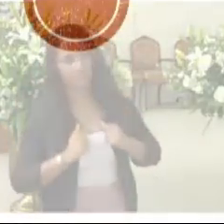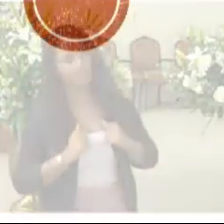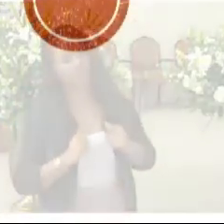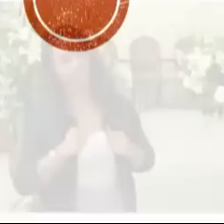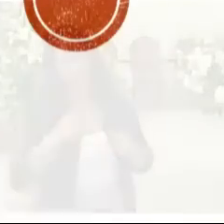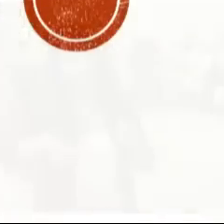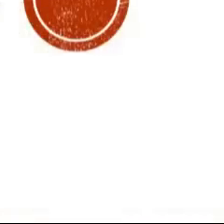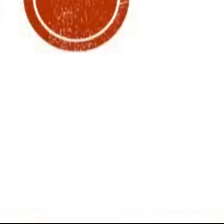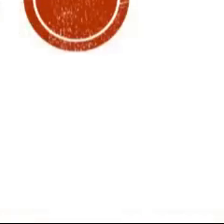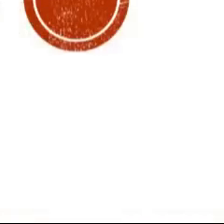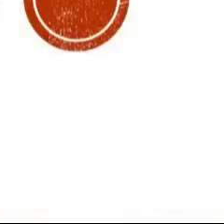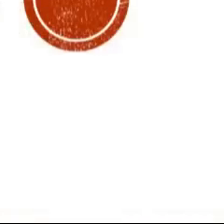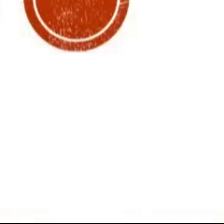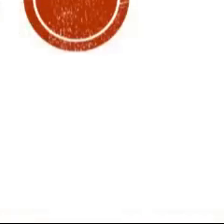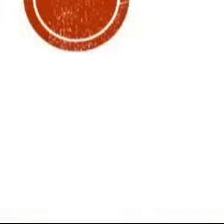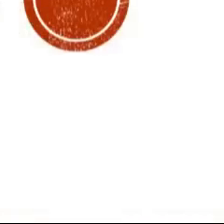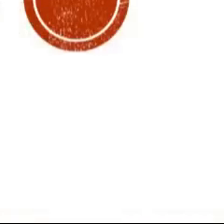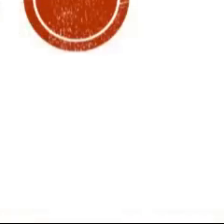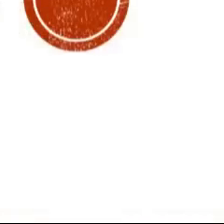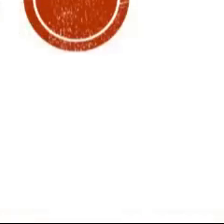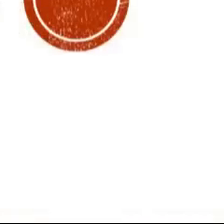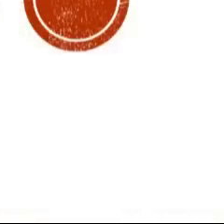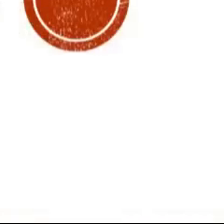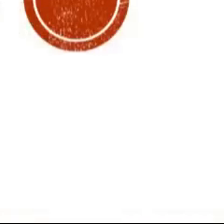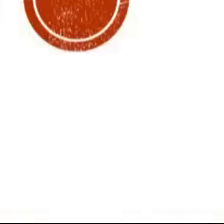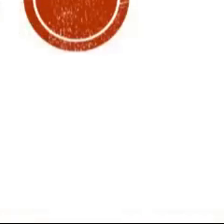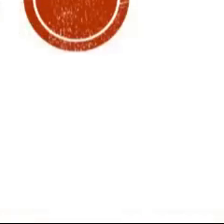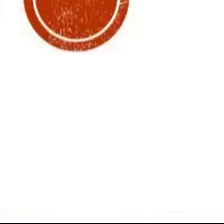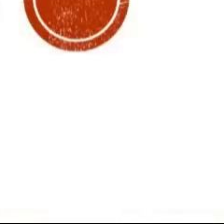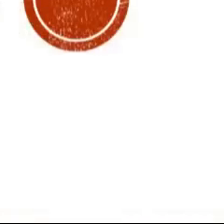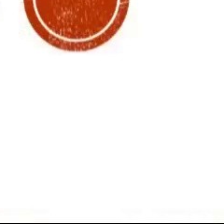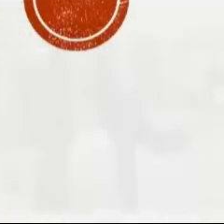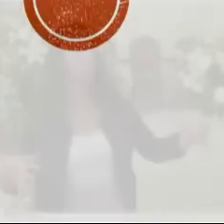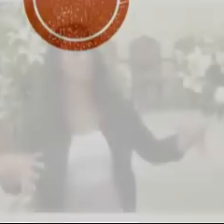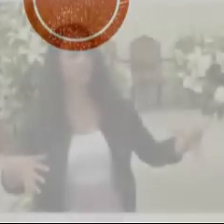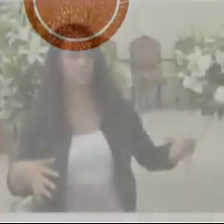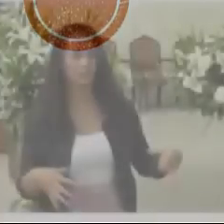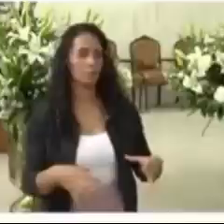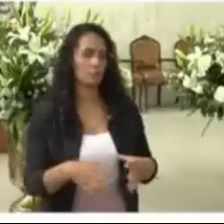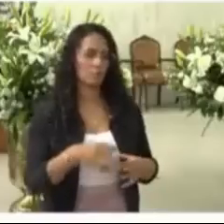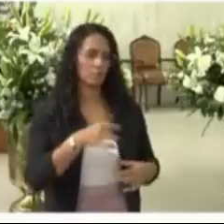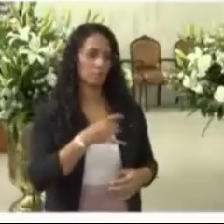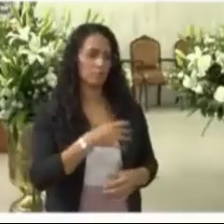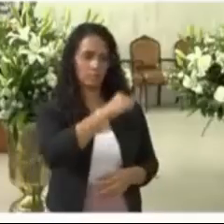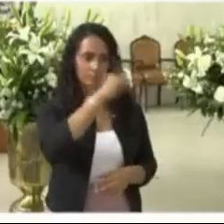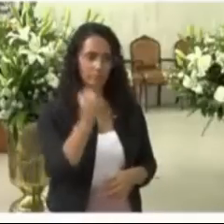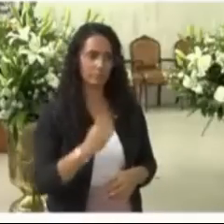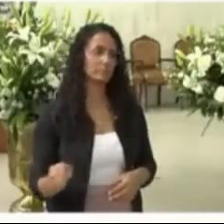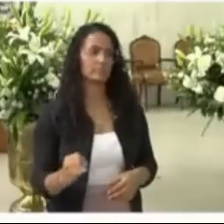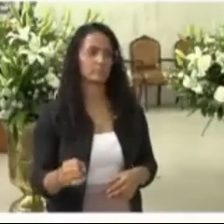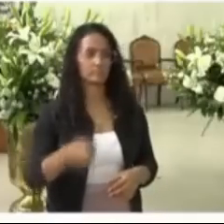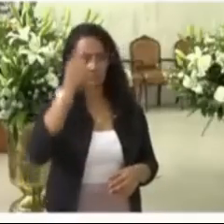temáis ni os amedrentéis delante de esta multitud tan grande, porque no es vuestra la guerra, sino de